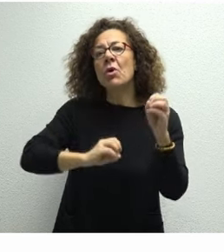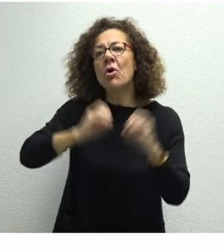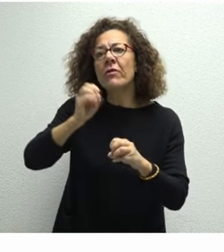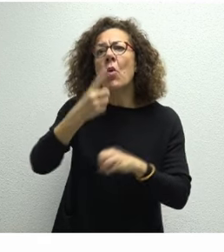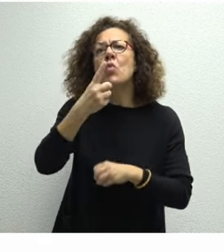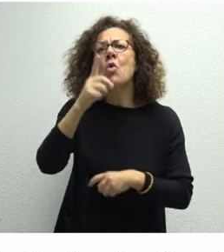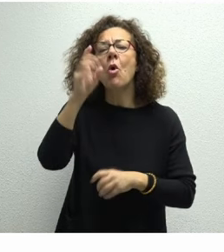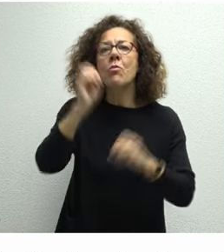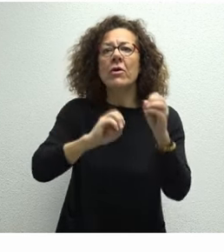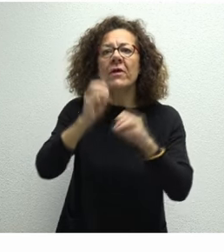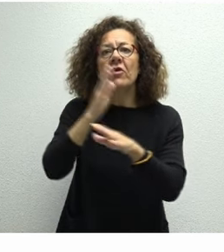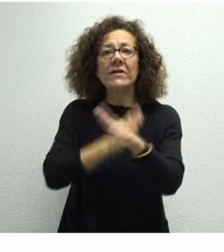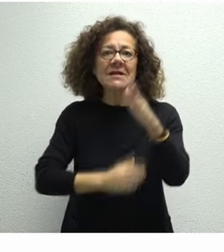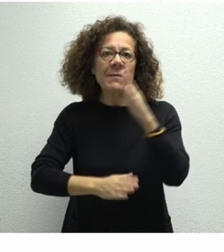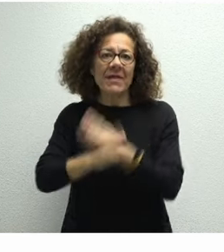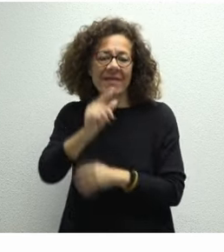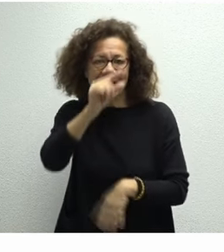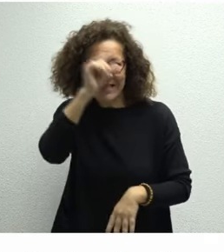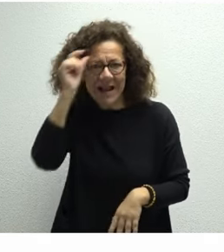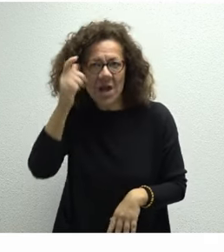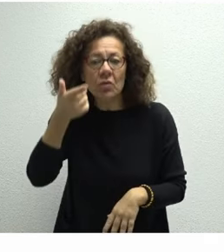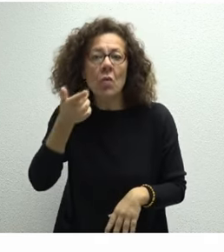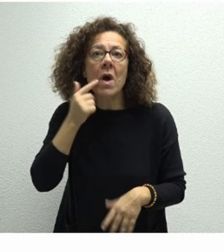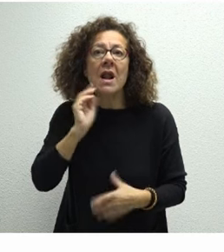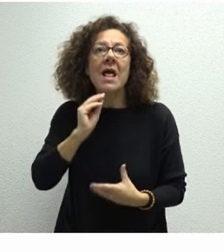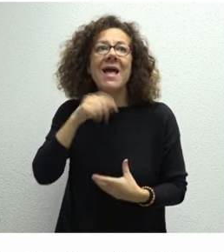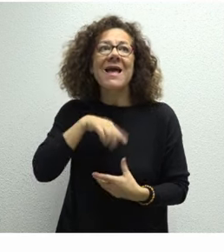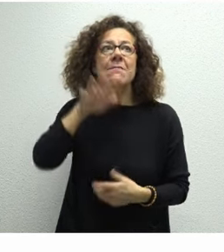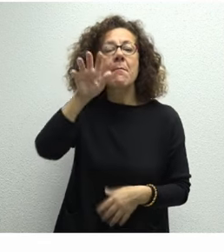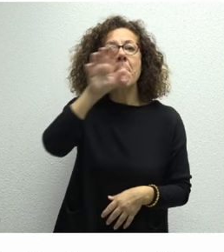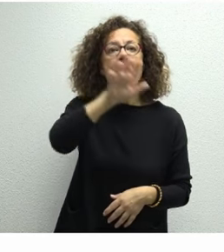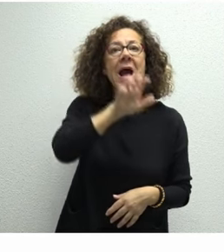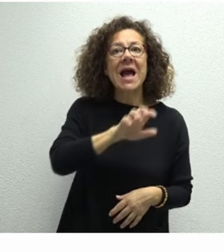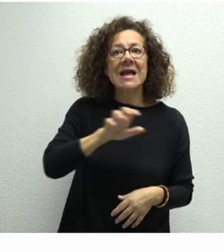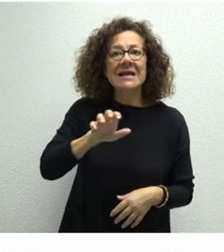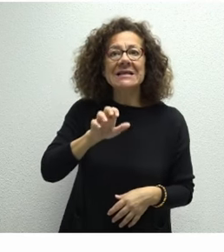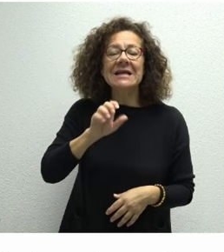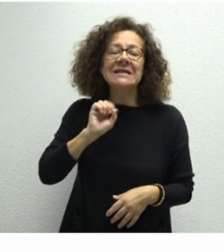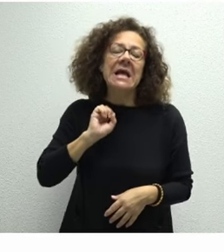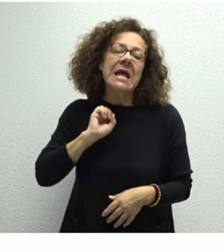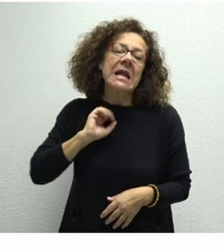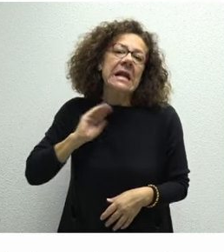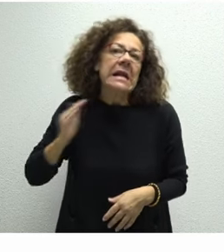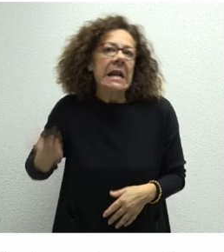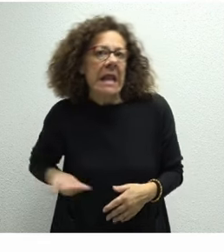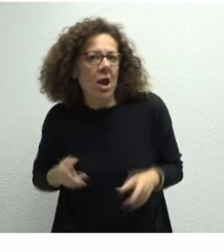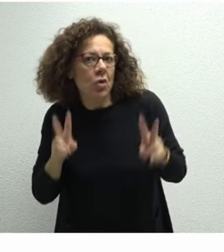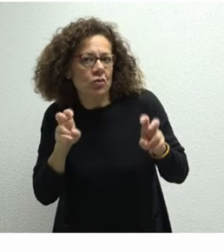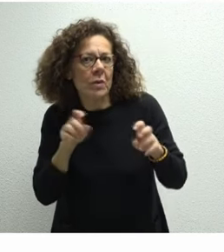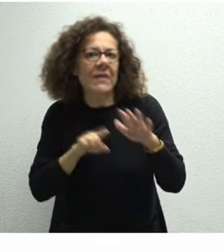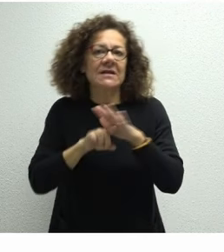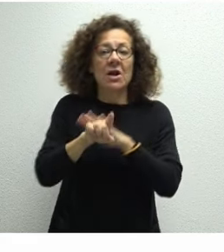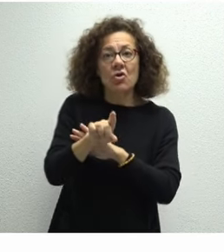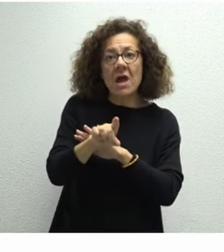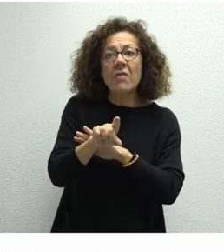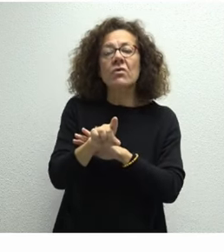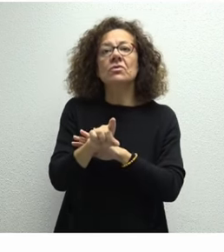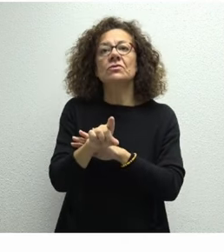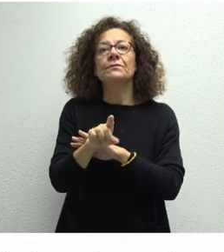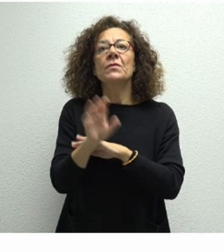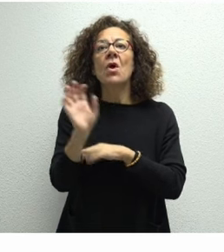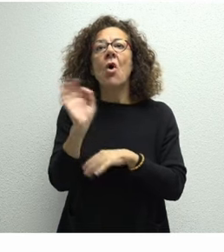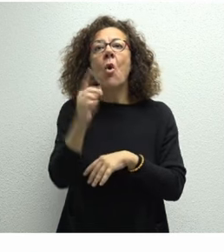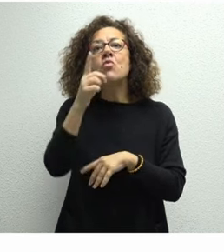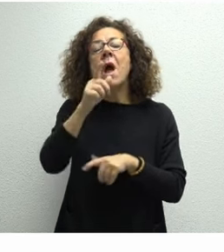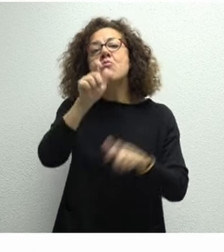1% de discapacidad intelectual en países ricos entre comillas no desarrollados